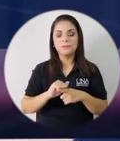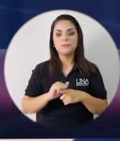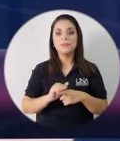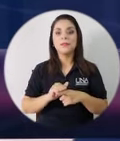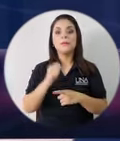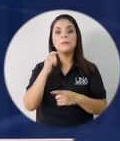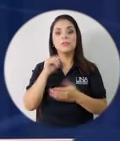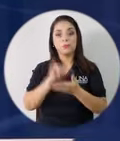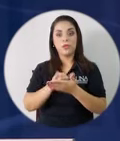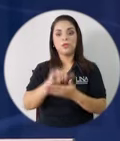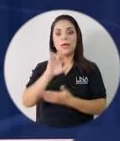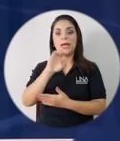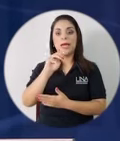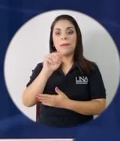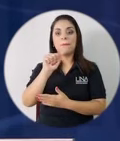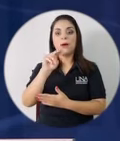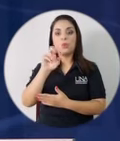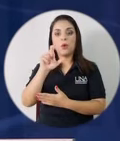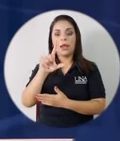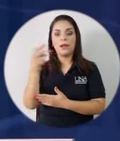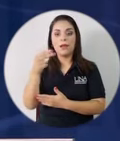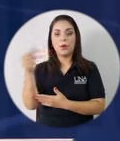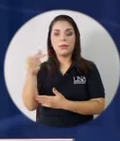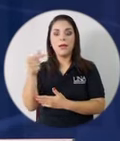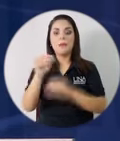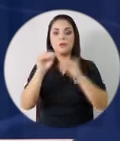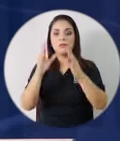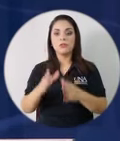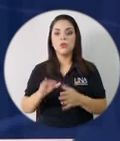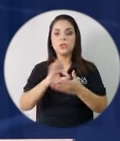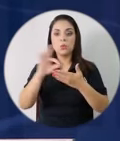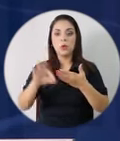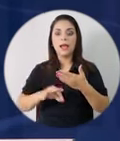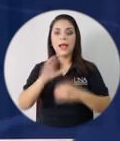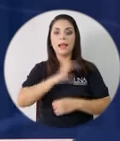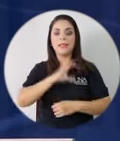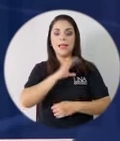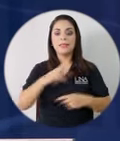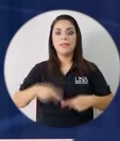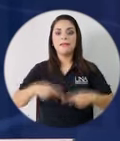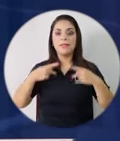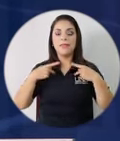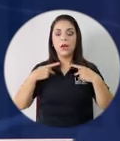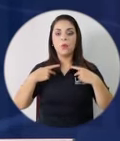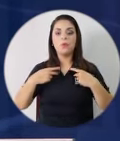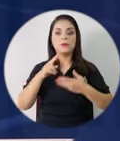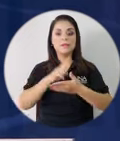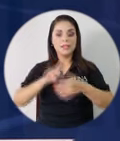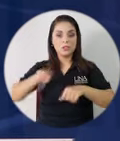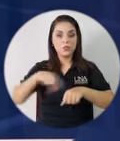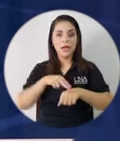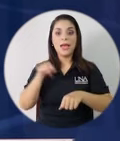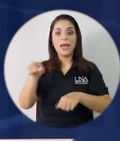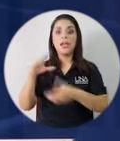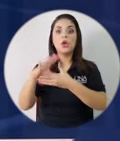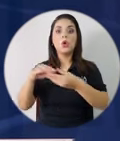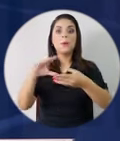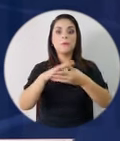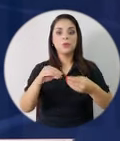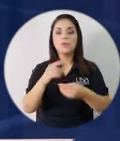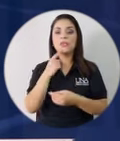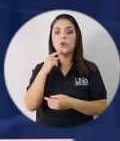Emanuel Herrera González, académico de la Escuela de Ciencias del Movimiento Humano y Calidad de Vida de la Universidad Nacional, comentó que él espera